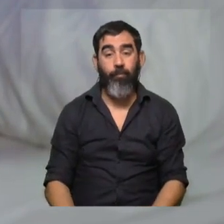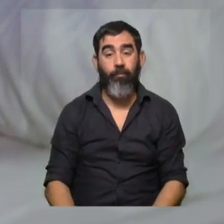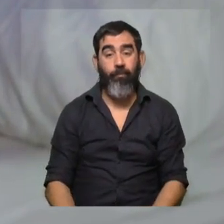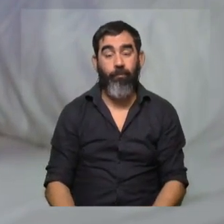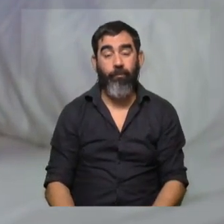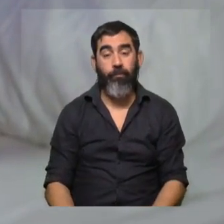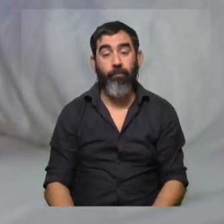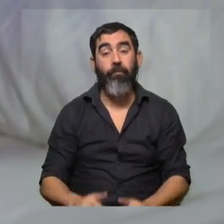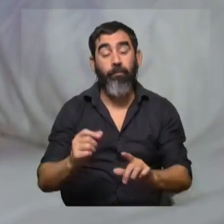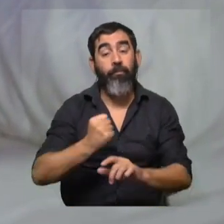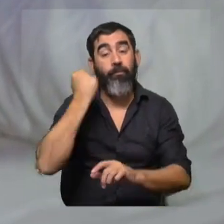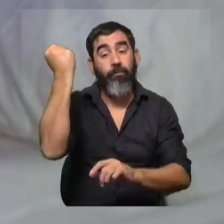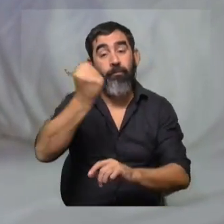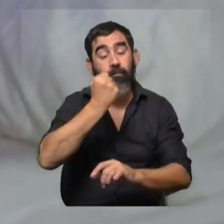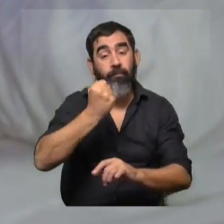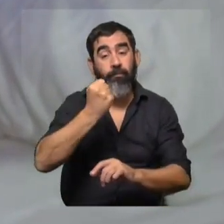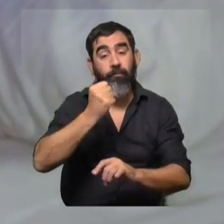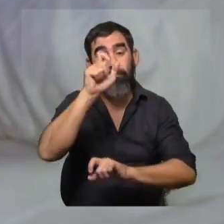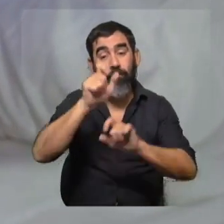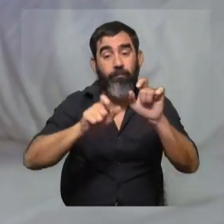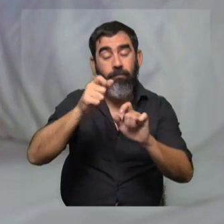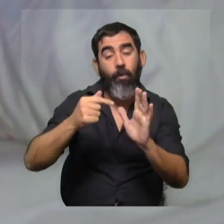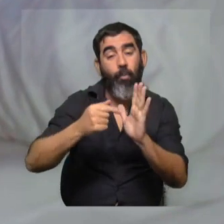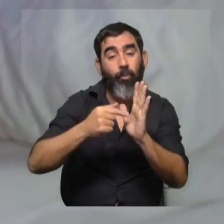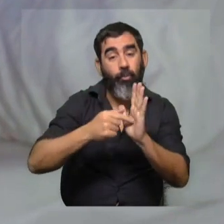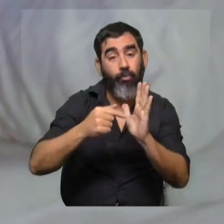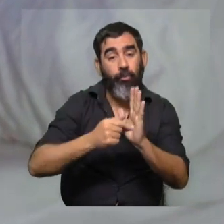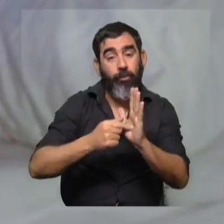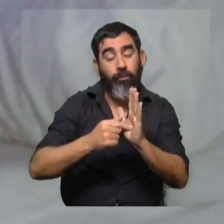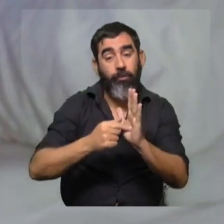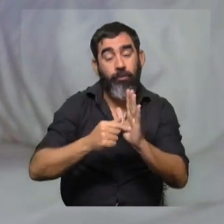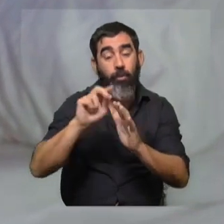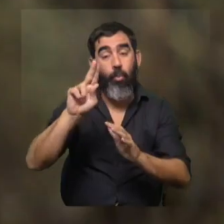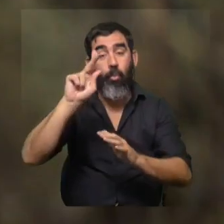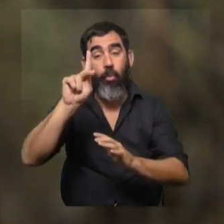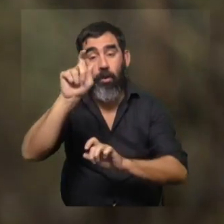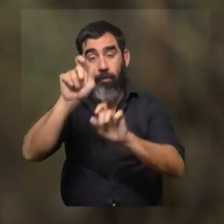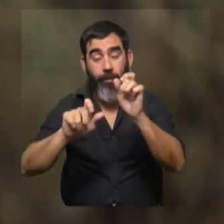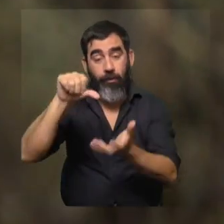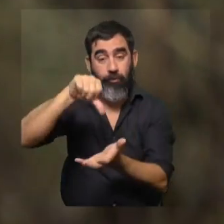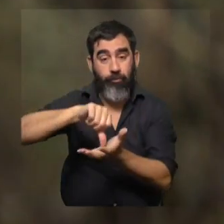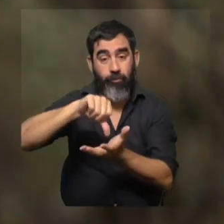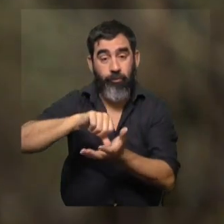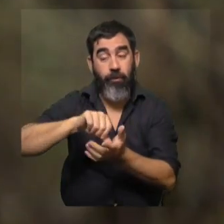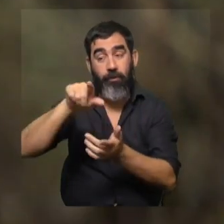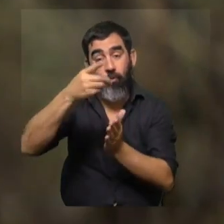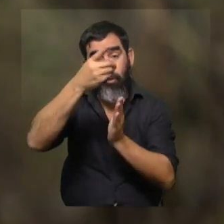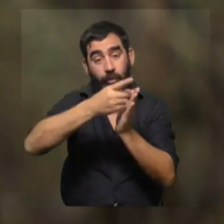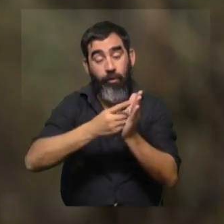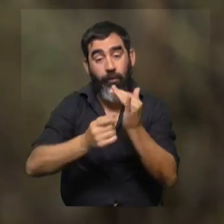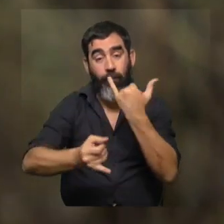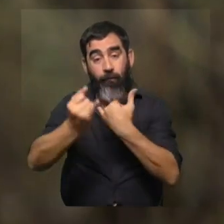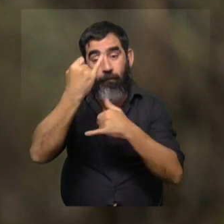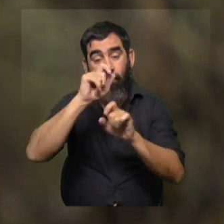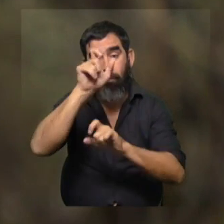Algo importante es que nosotros indagamos una población muy específica, justamente población del Reino Unido. Además, esta base de datos cuenta con información